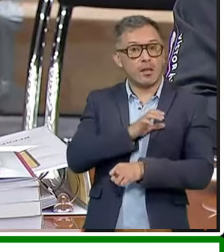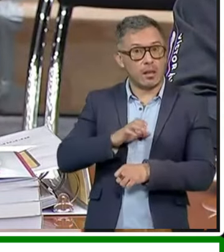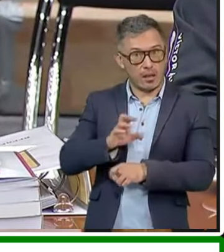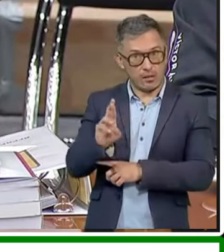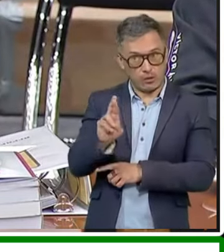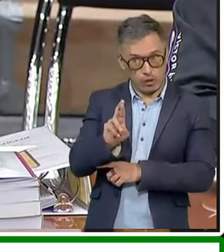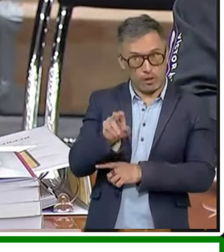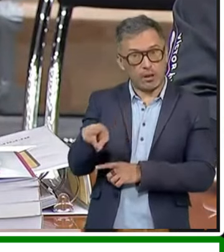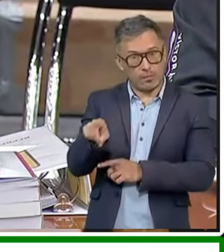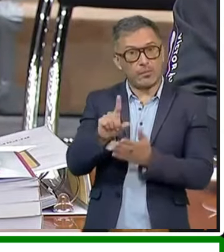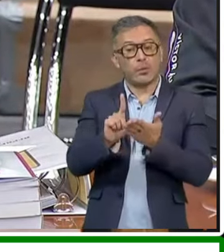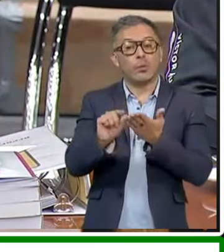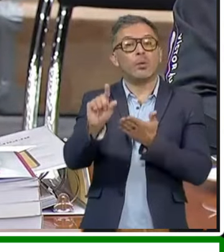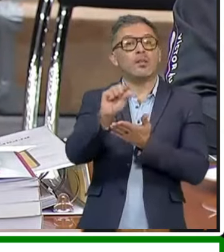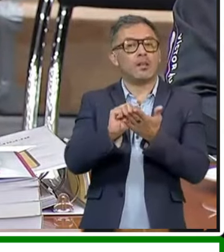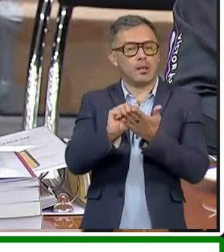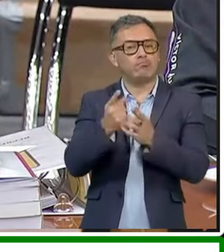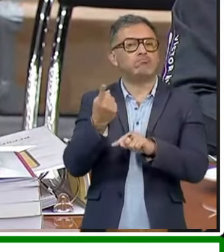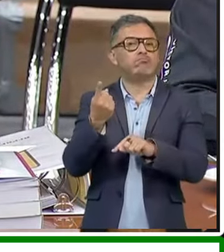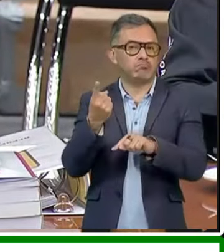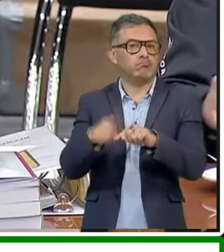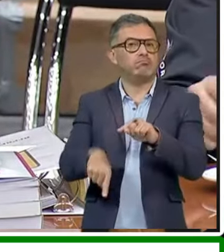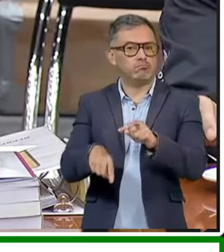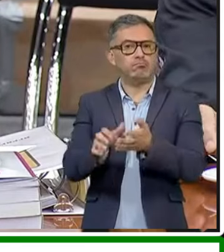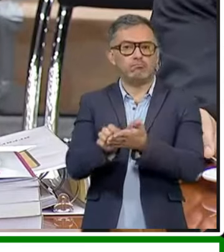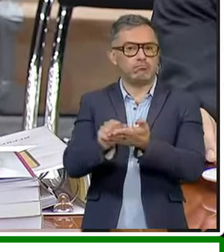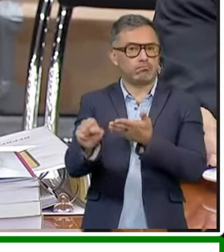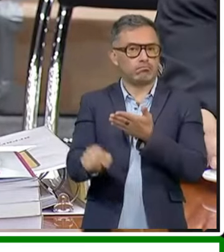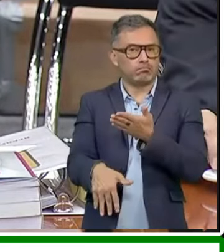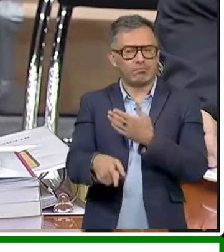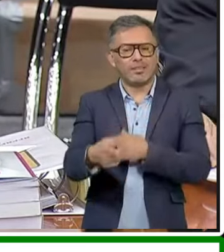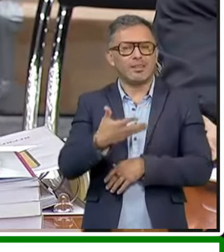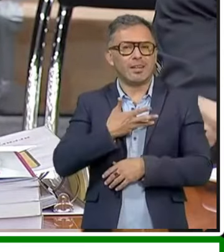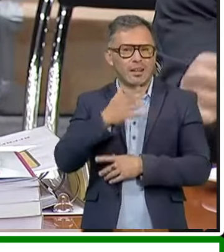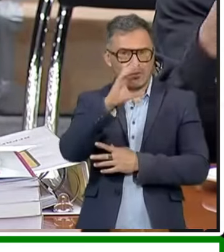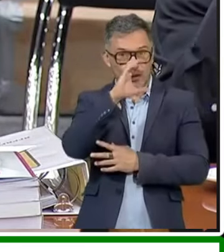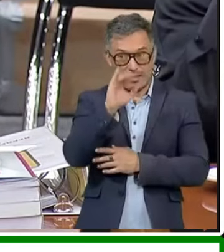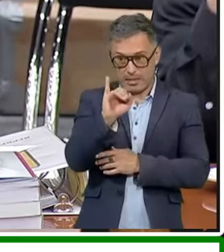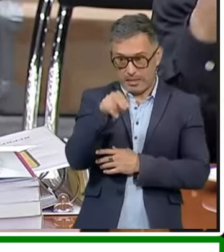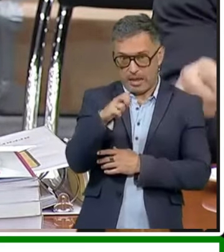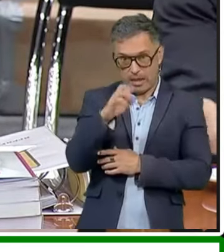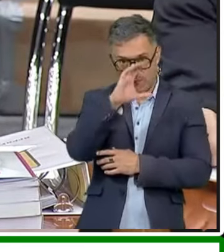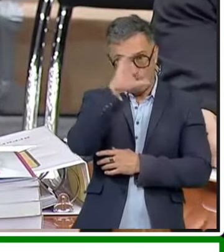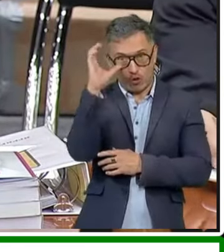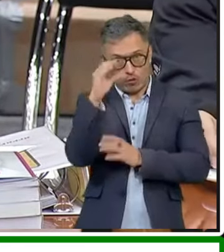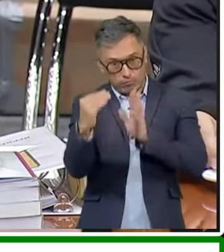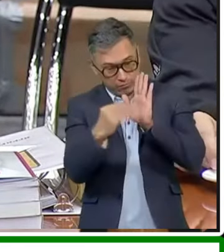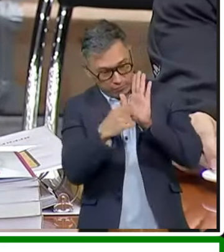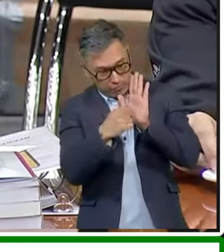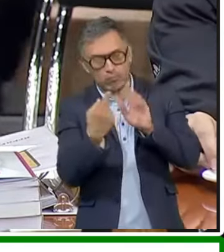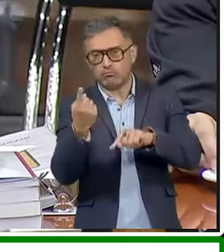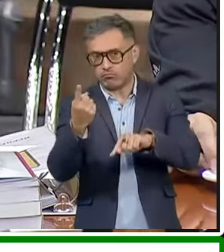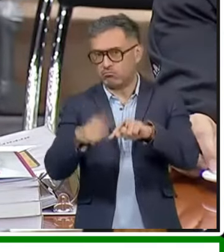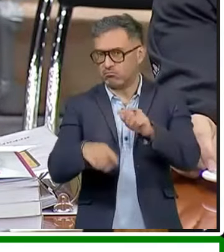el tuit donde venían las imágenes del INE. Cualquiera que